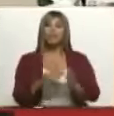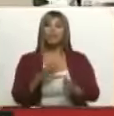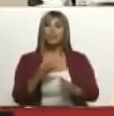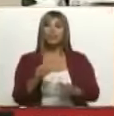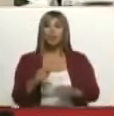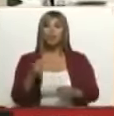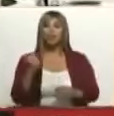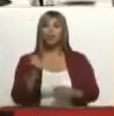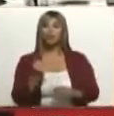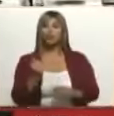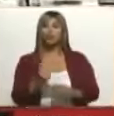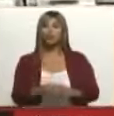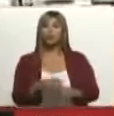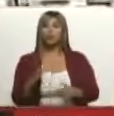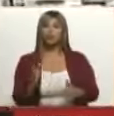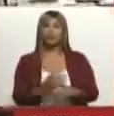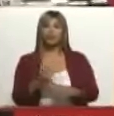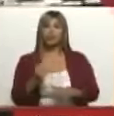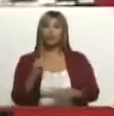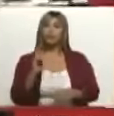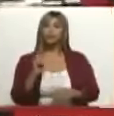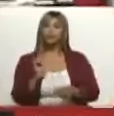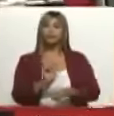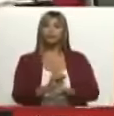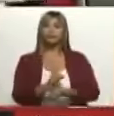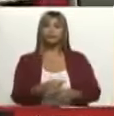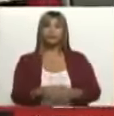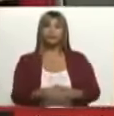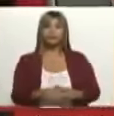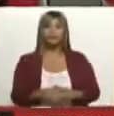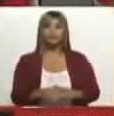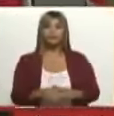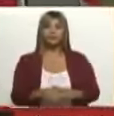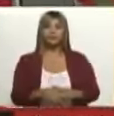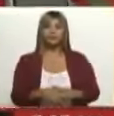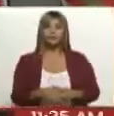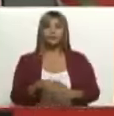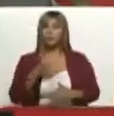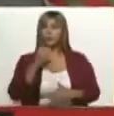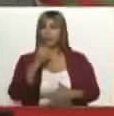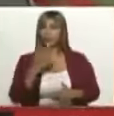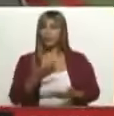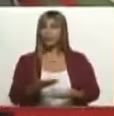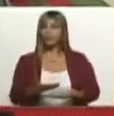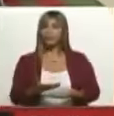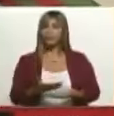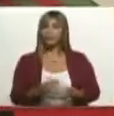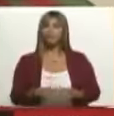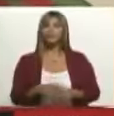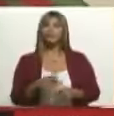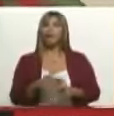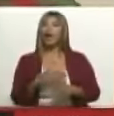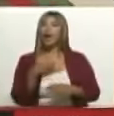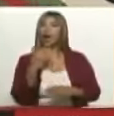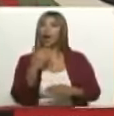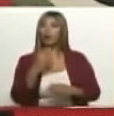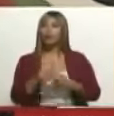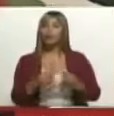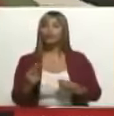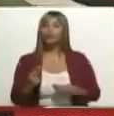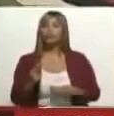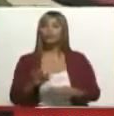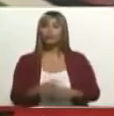blancas que se encontraban aquí. Bueno, precisamente para en un momento determinado